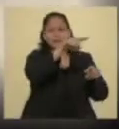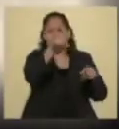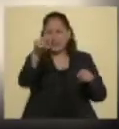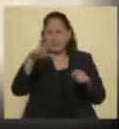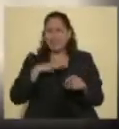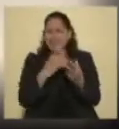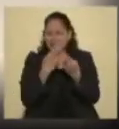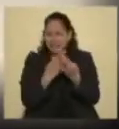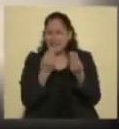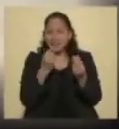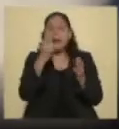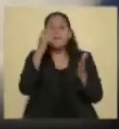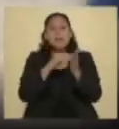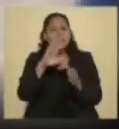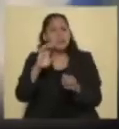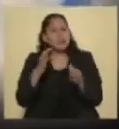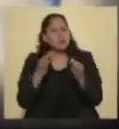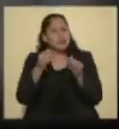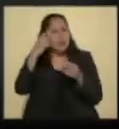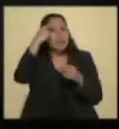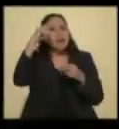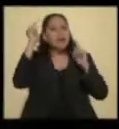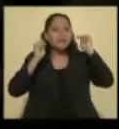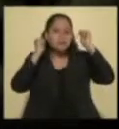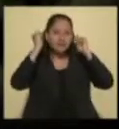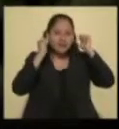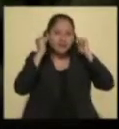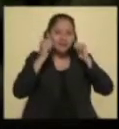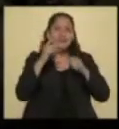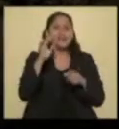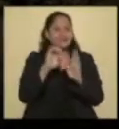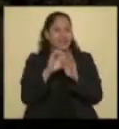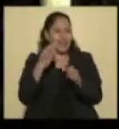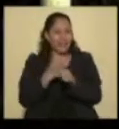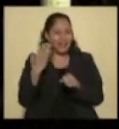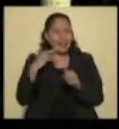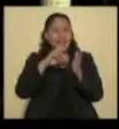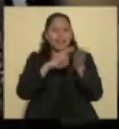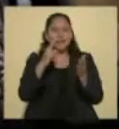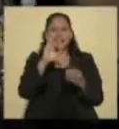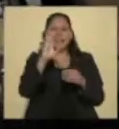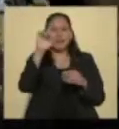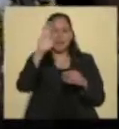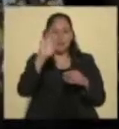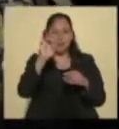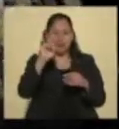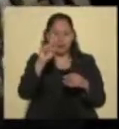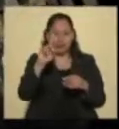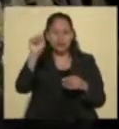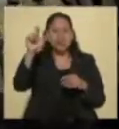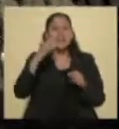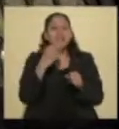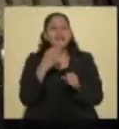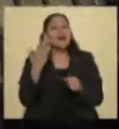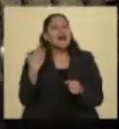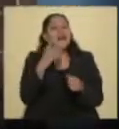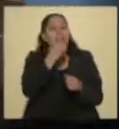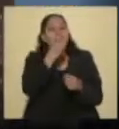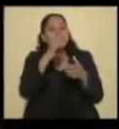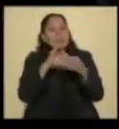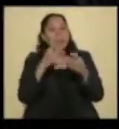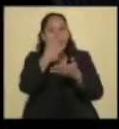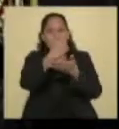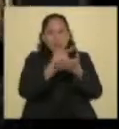cuales 1.500 son de calidad turística. Recientemente la revista Forbes, por cierto, acaba de mencionar la